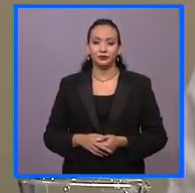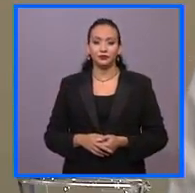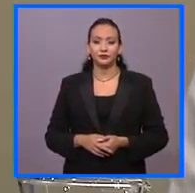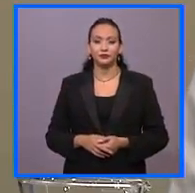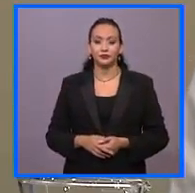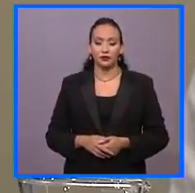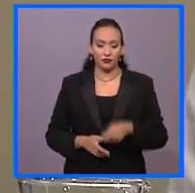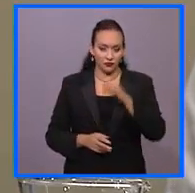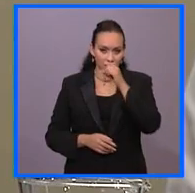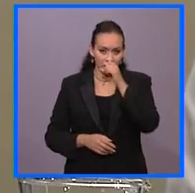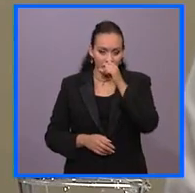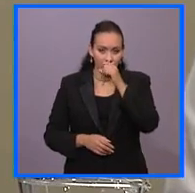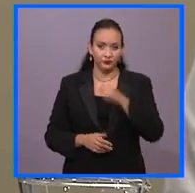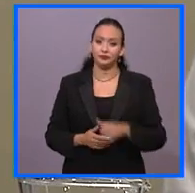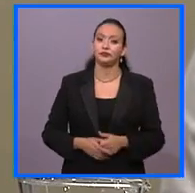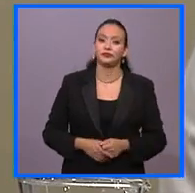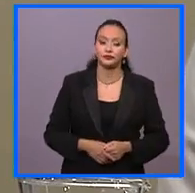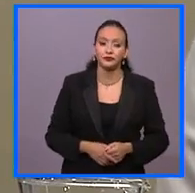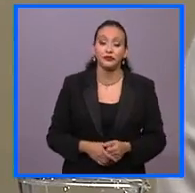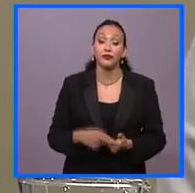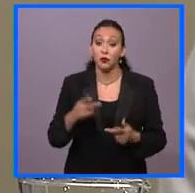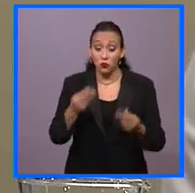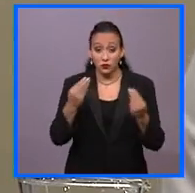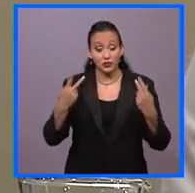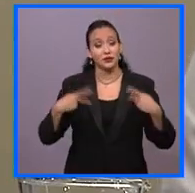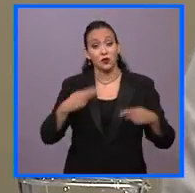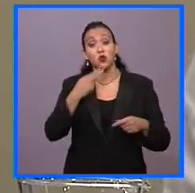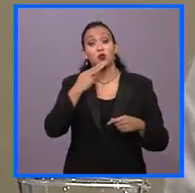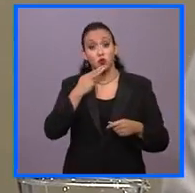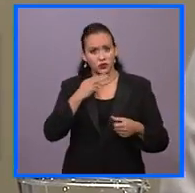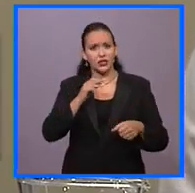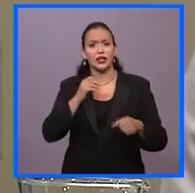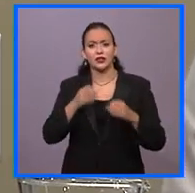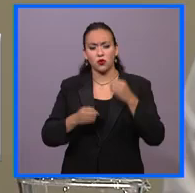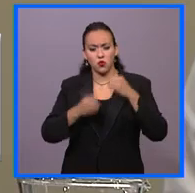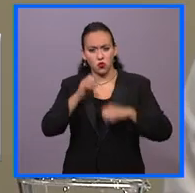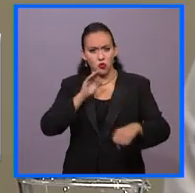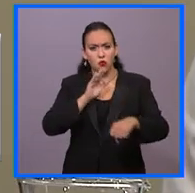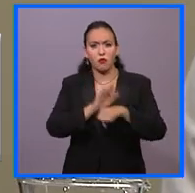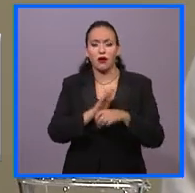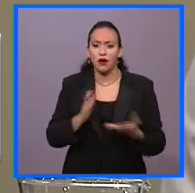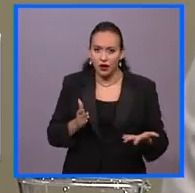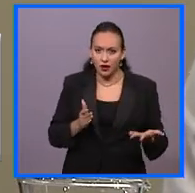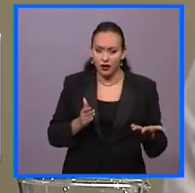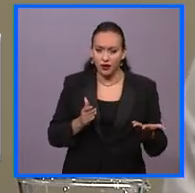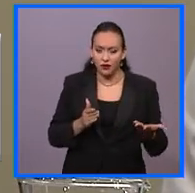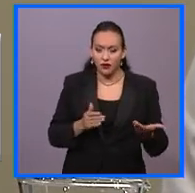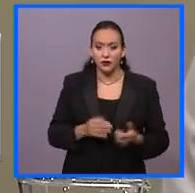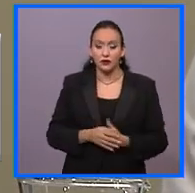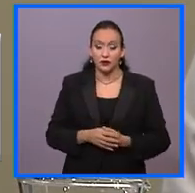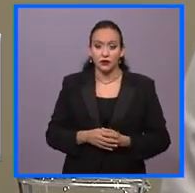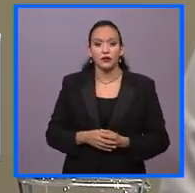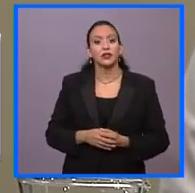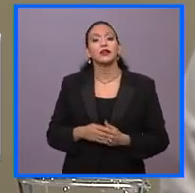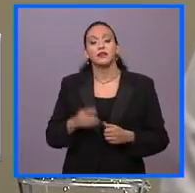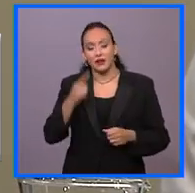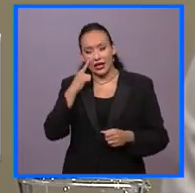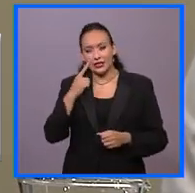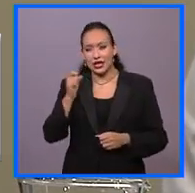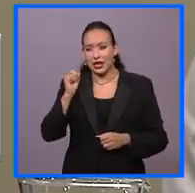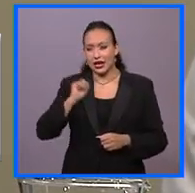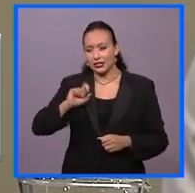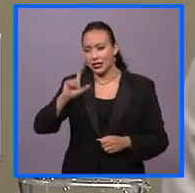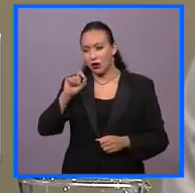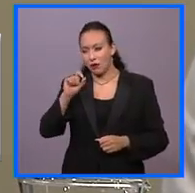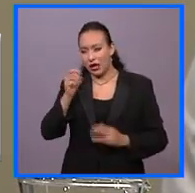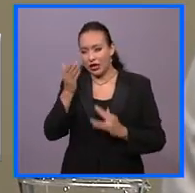La representación social del amparo es bien interesante en la medida en que, pues, en la segunda mitad del siglo XX se